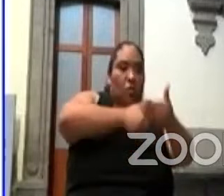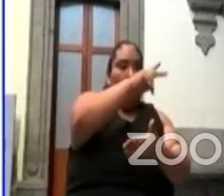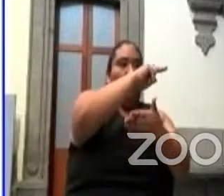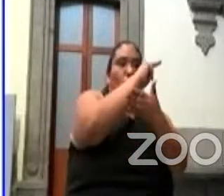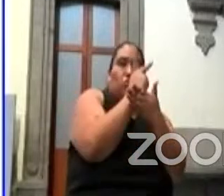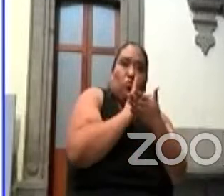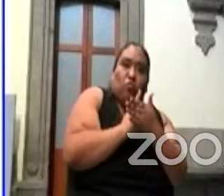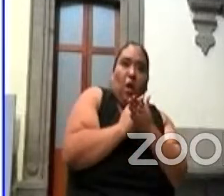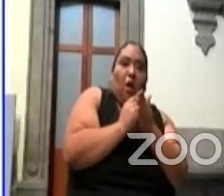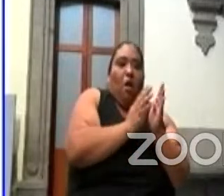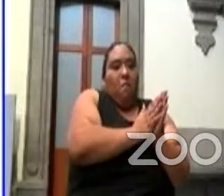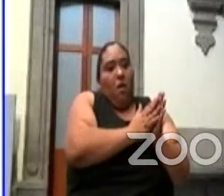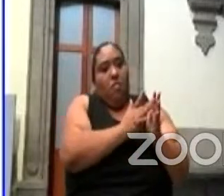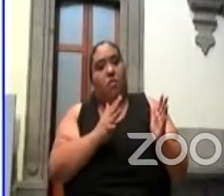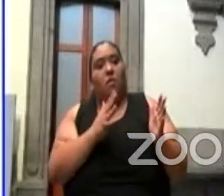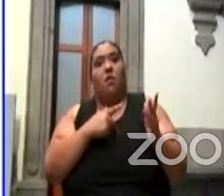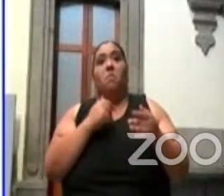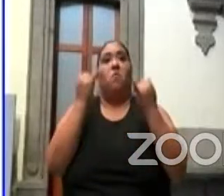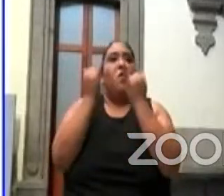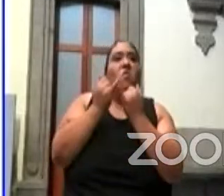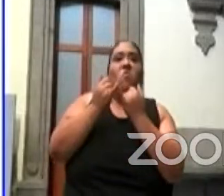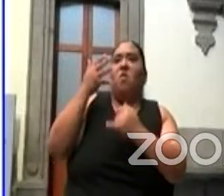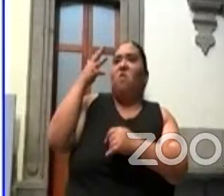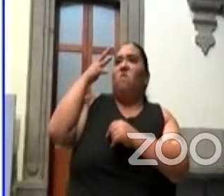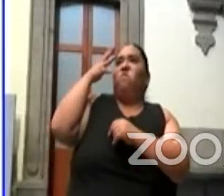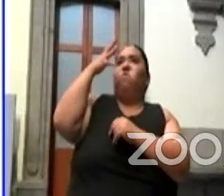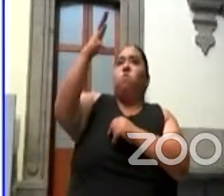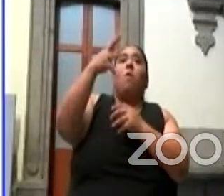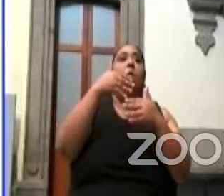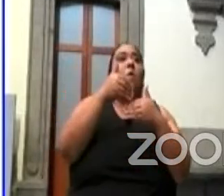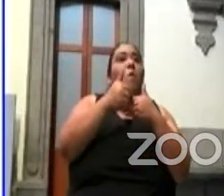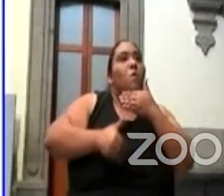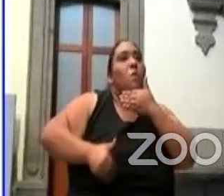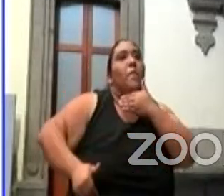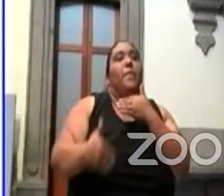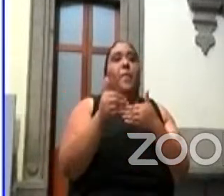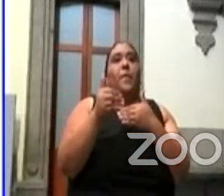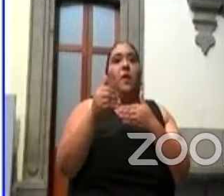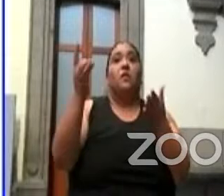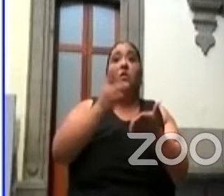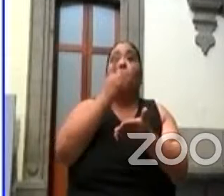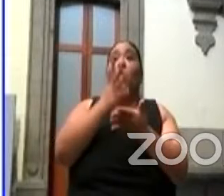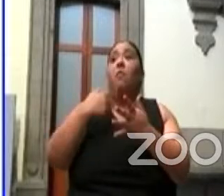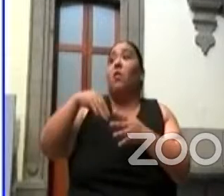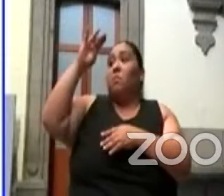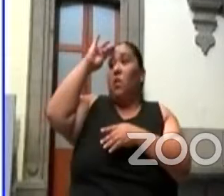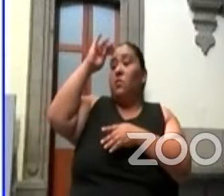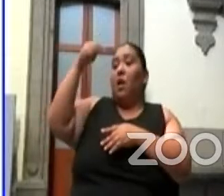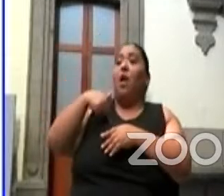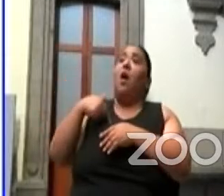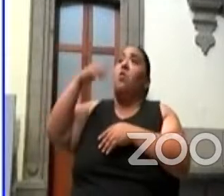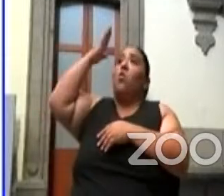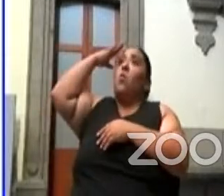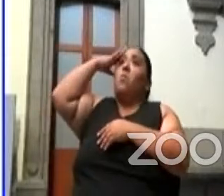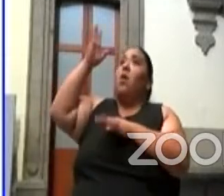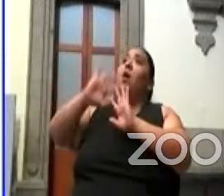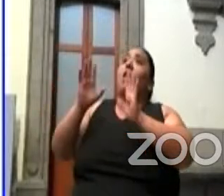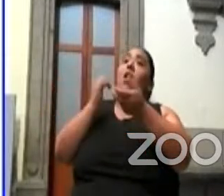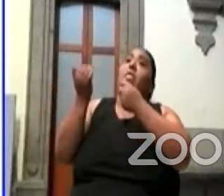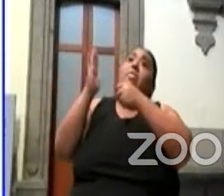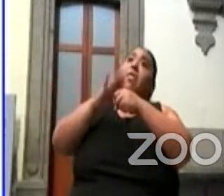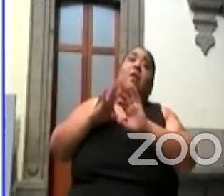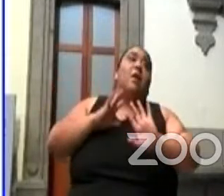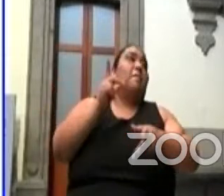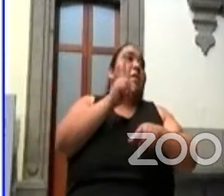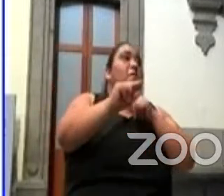a largo plazo, y no haya manera de que sea nada más por el tiempo que dure mi gestión. Actualmente estamos, como